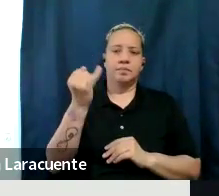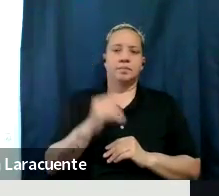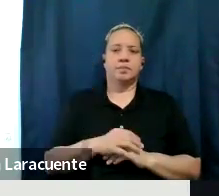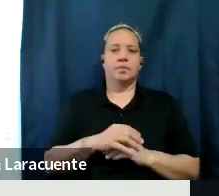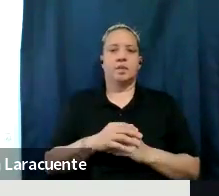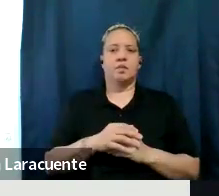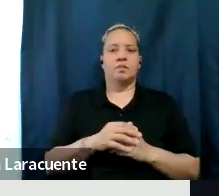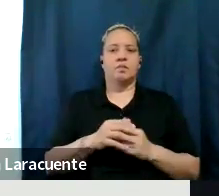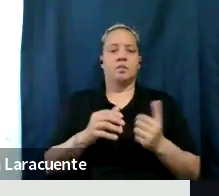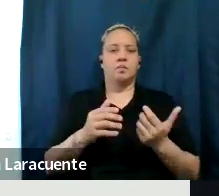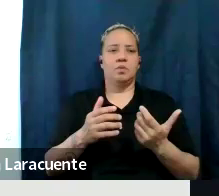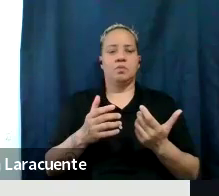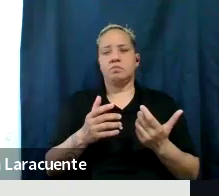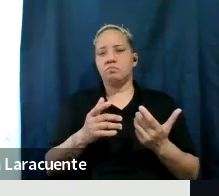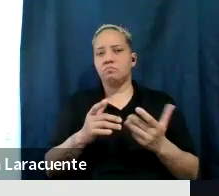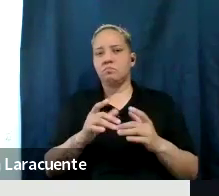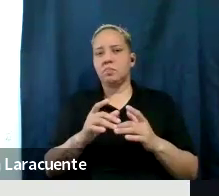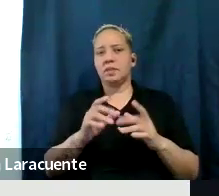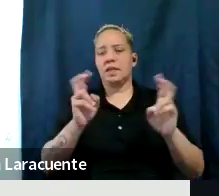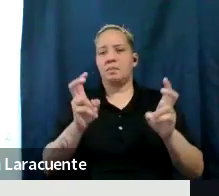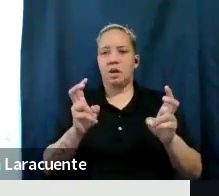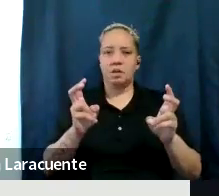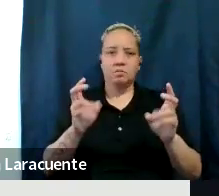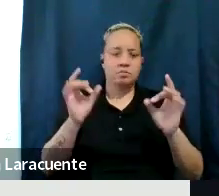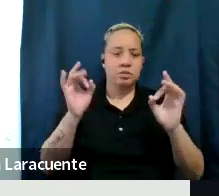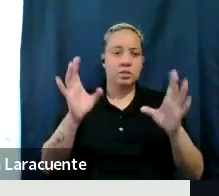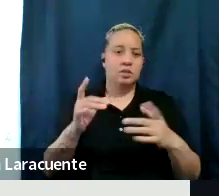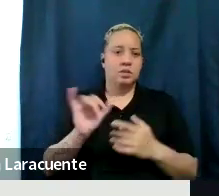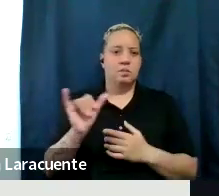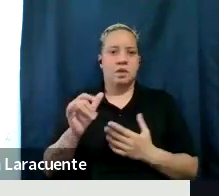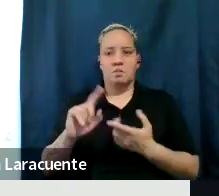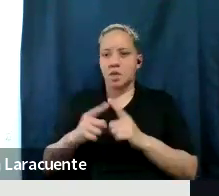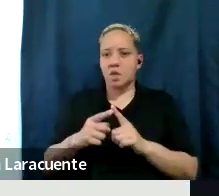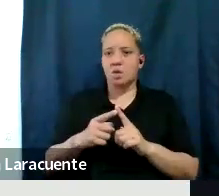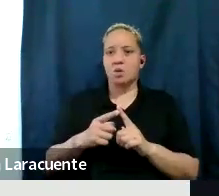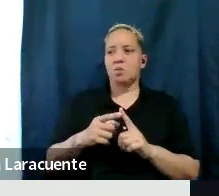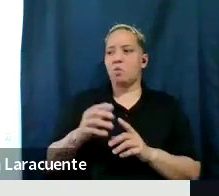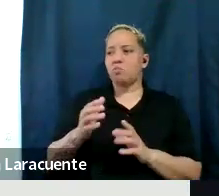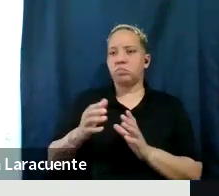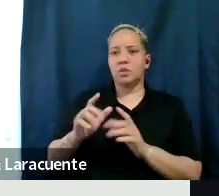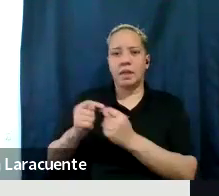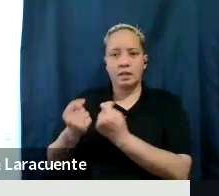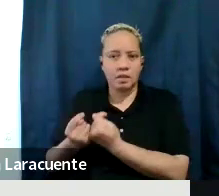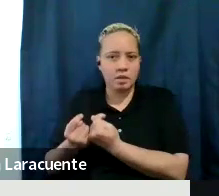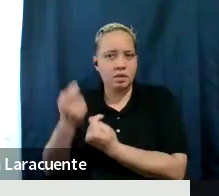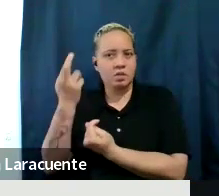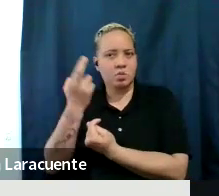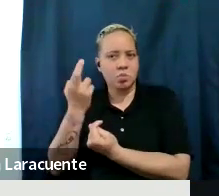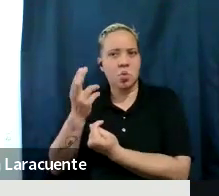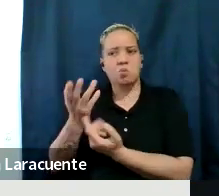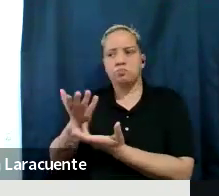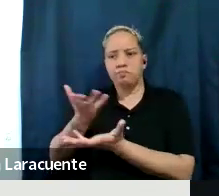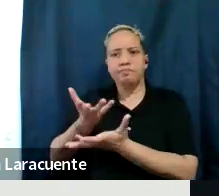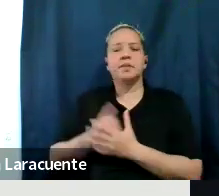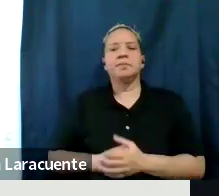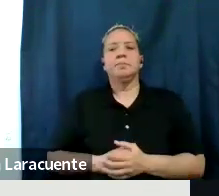esquemas polarizantes. O sea, él declara que tiene también amigos en la derecha y que son amigos razonables, ¿no? O sea, que hay gente honrada